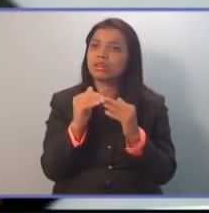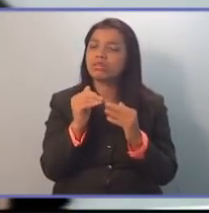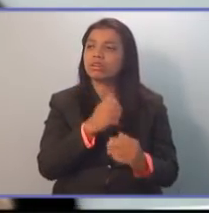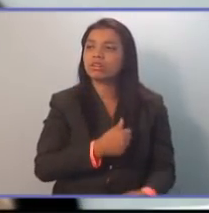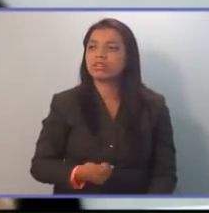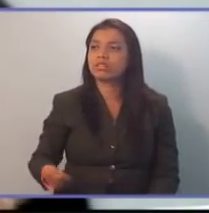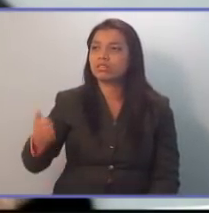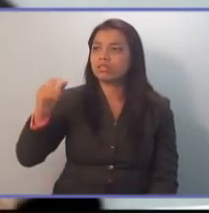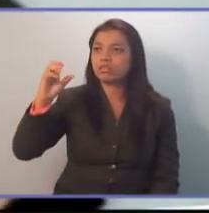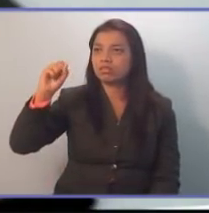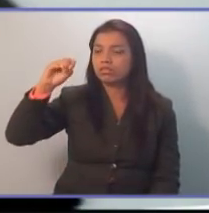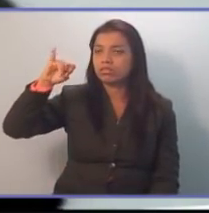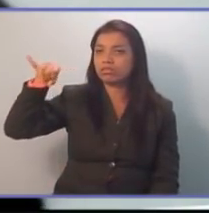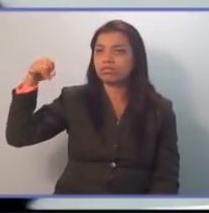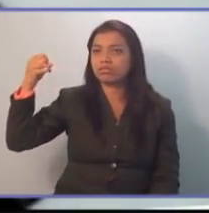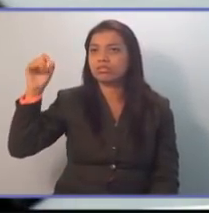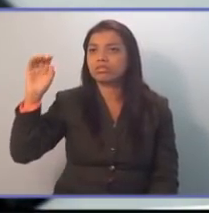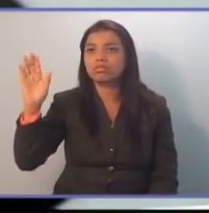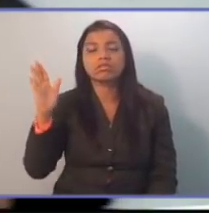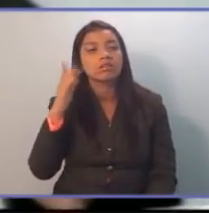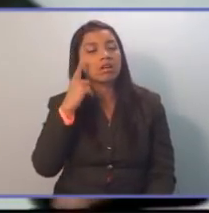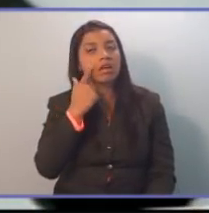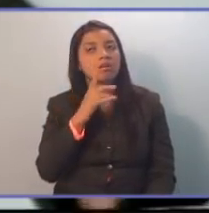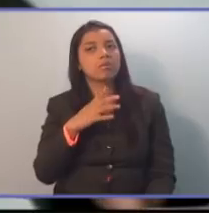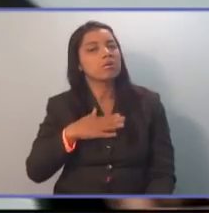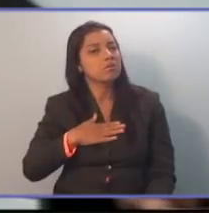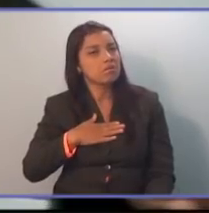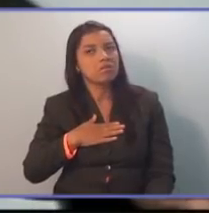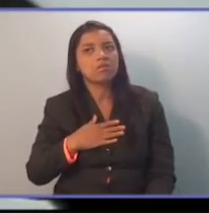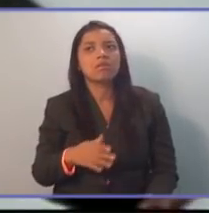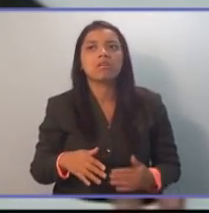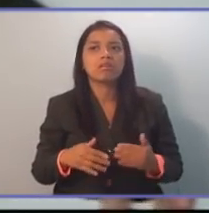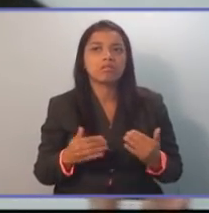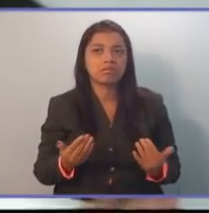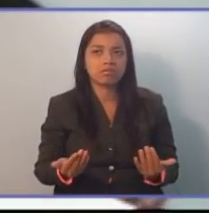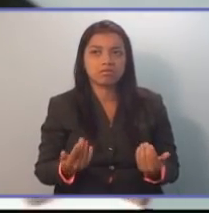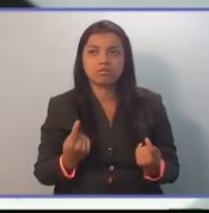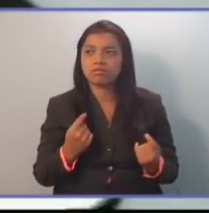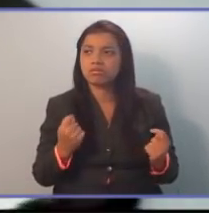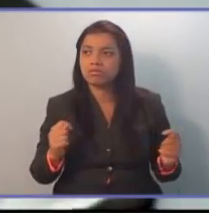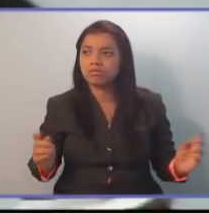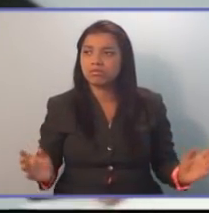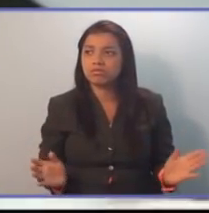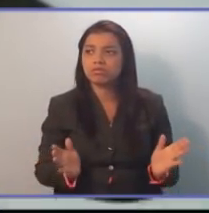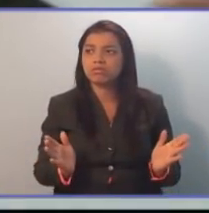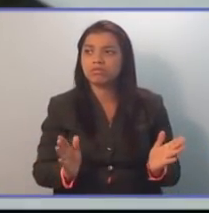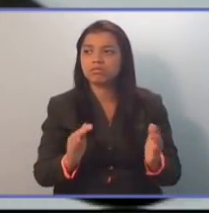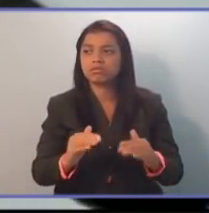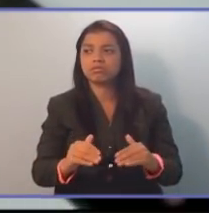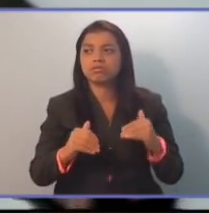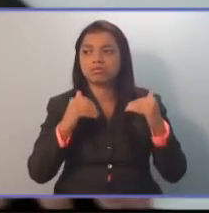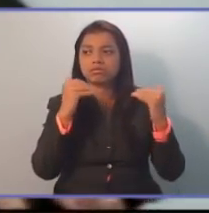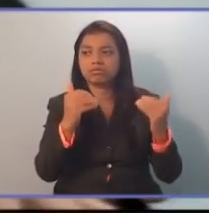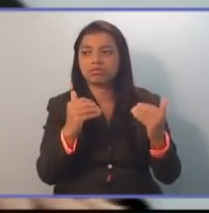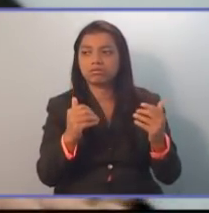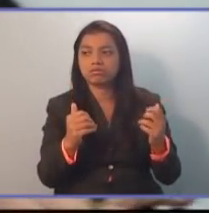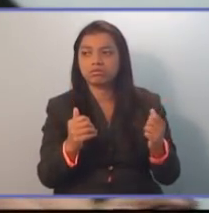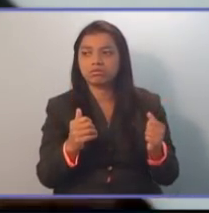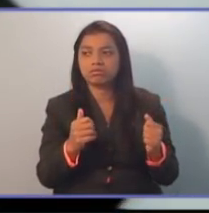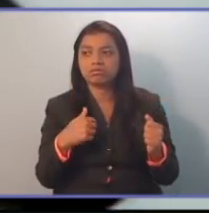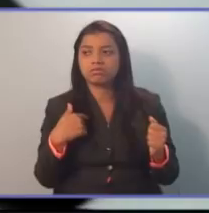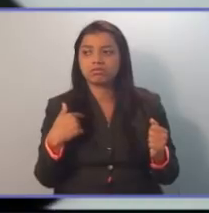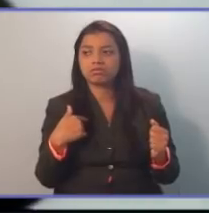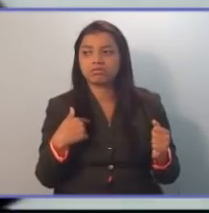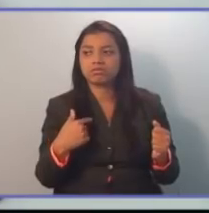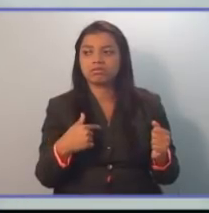tratar de hablar de mi persona, pero tratando de no sobrepasarme por